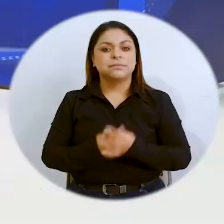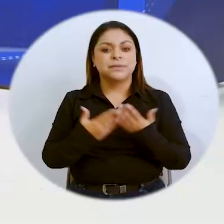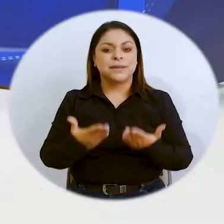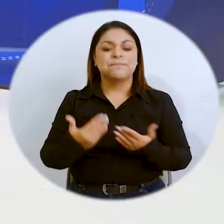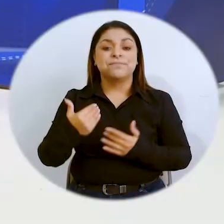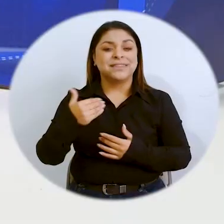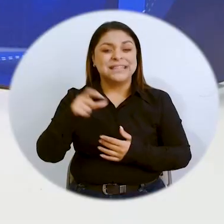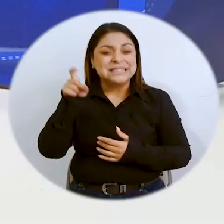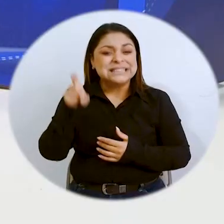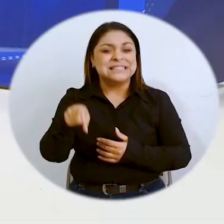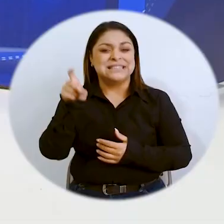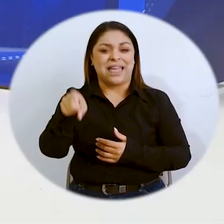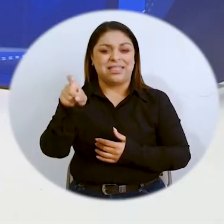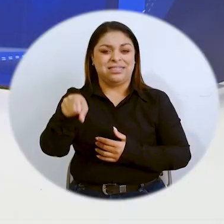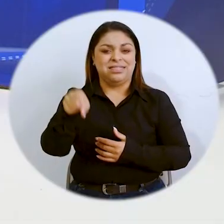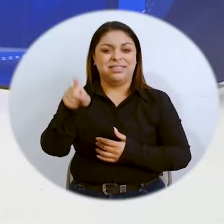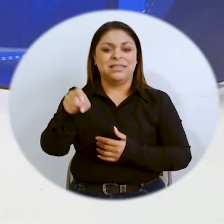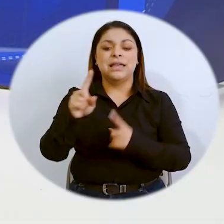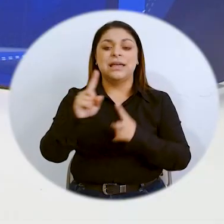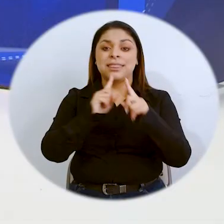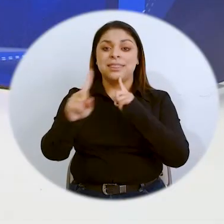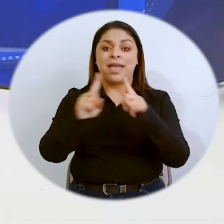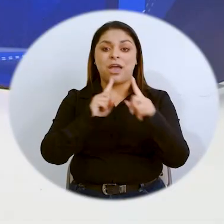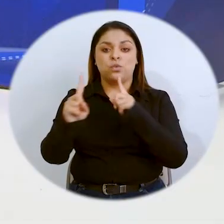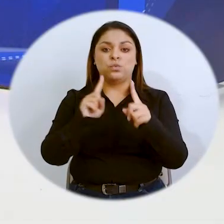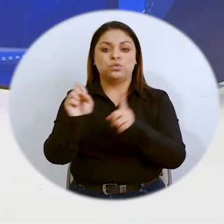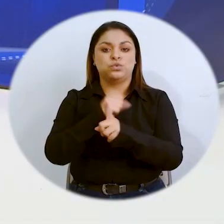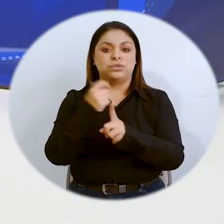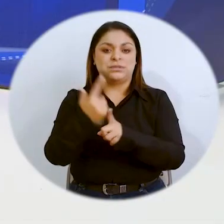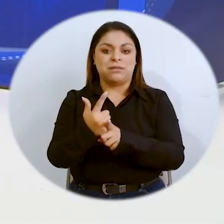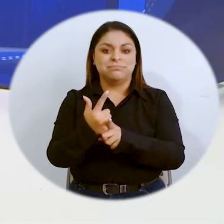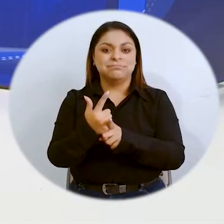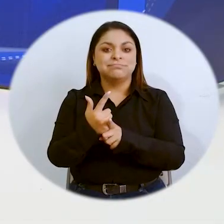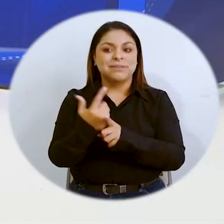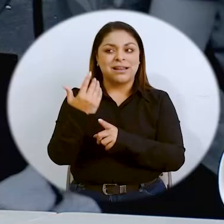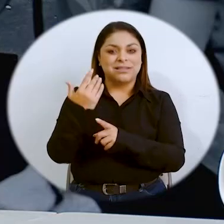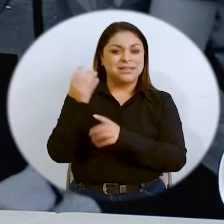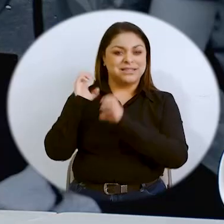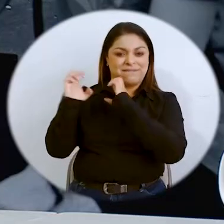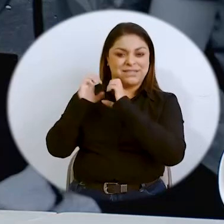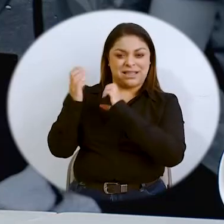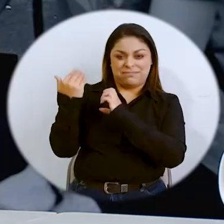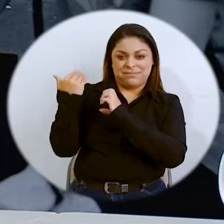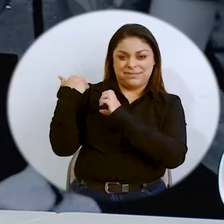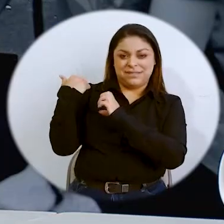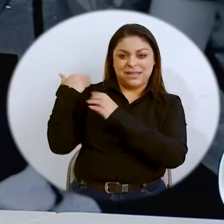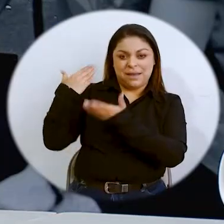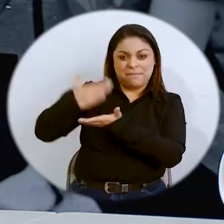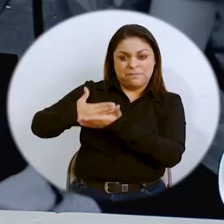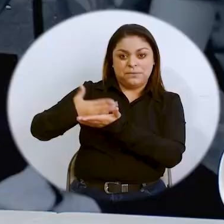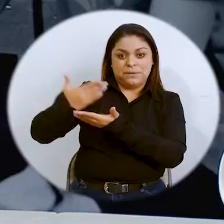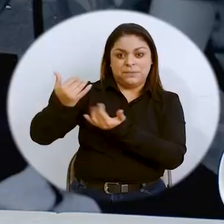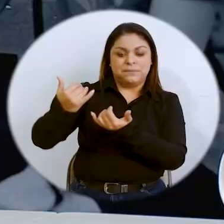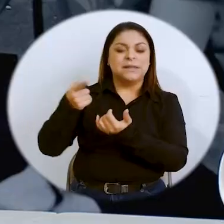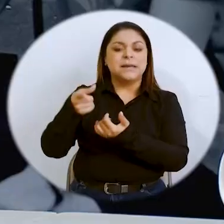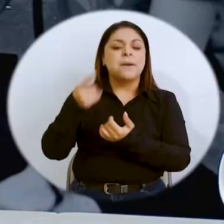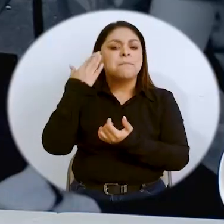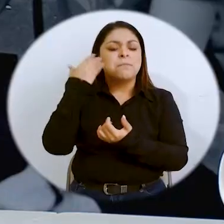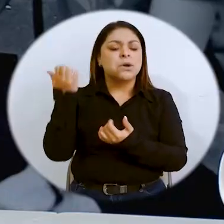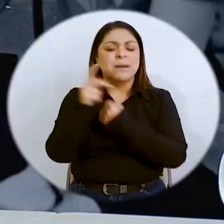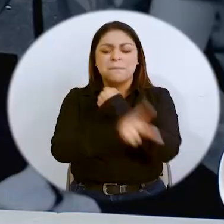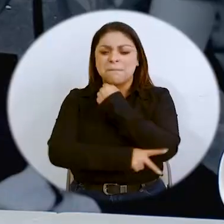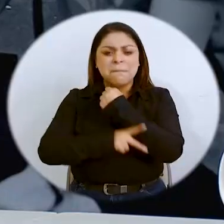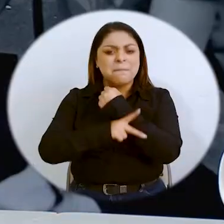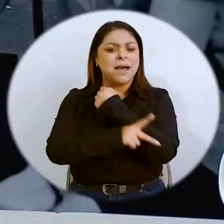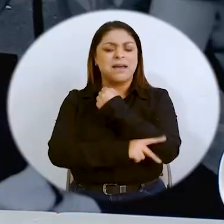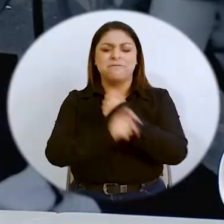de esa necesidad de un diálogo social, como nos decía Guillermo Acuña en el bloque anterior, porque el país